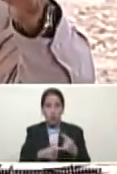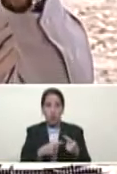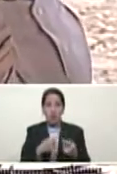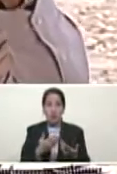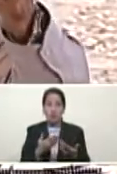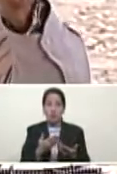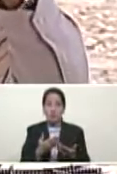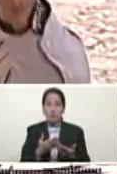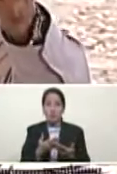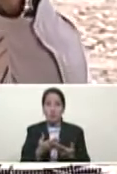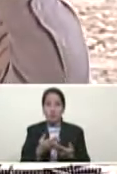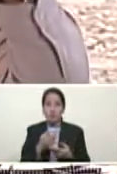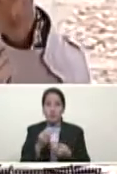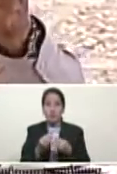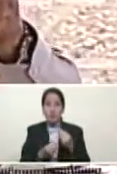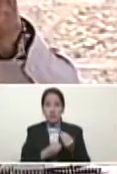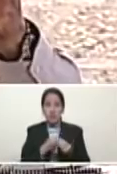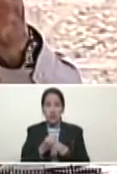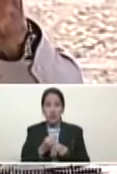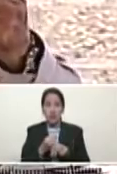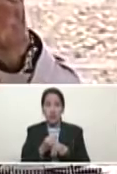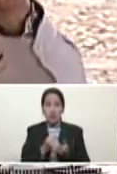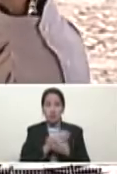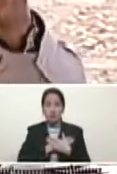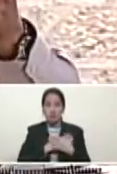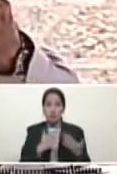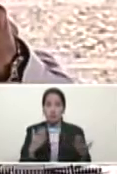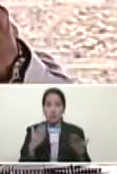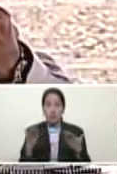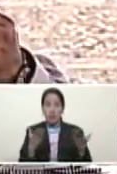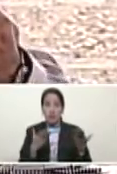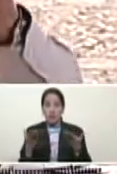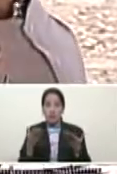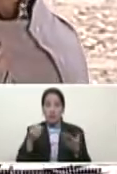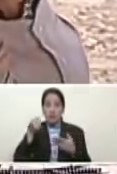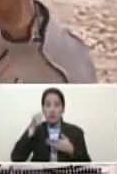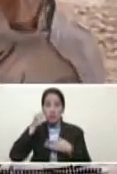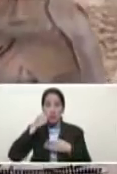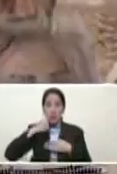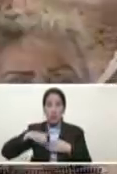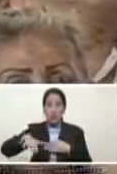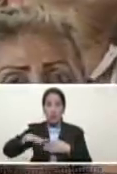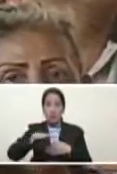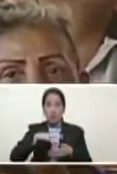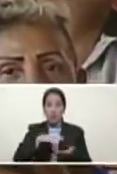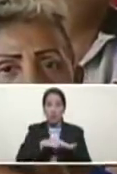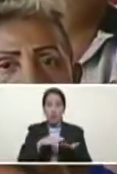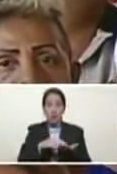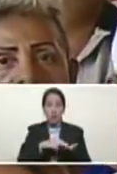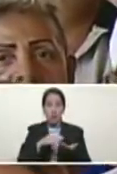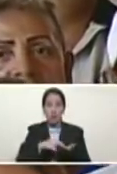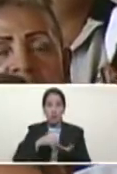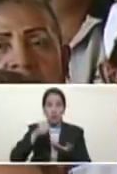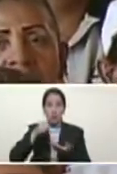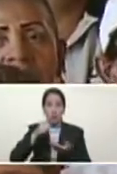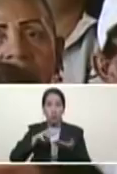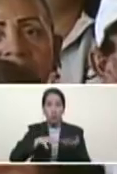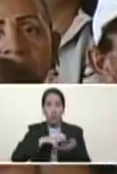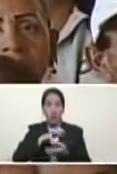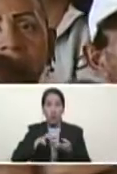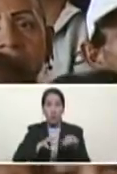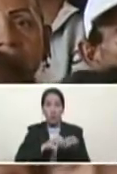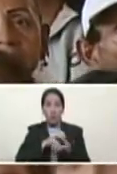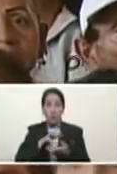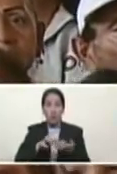más estén al servicio del pueblo, estén al servicio de la solución de los problemas del pueblo. Y en el